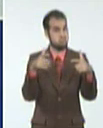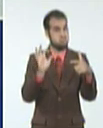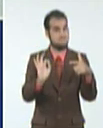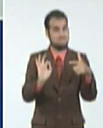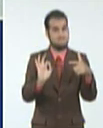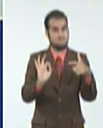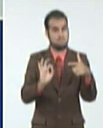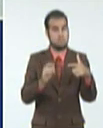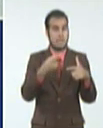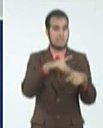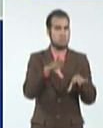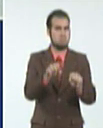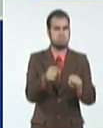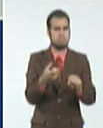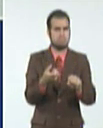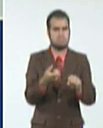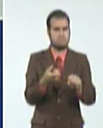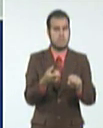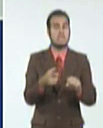248 casos más,